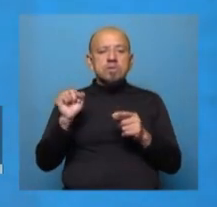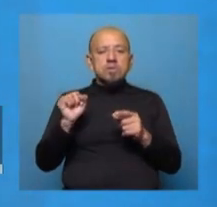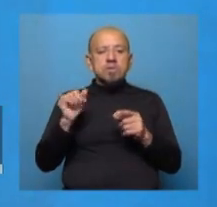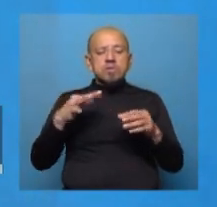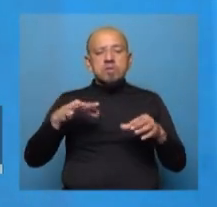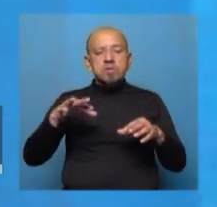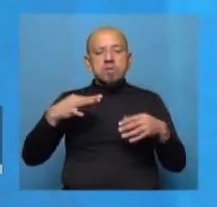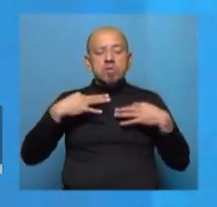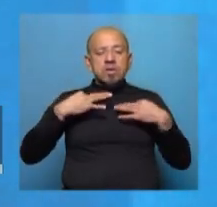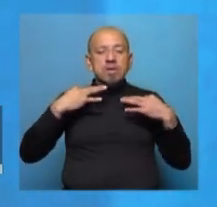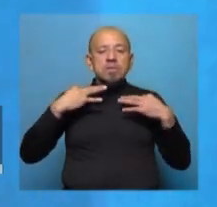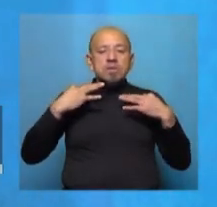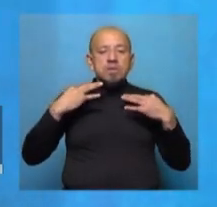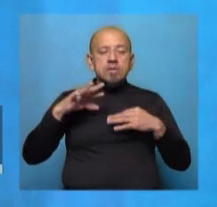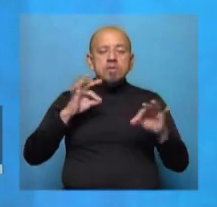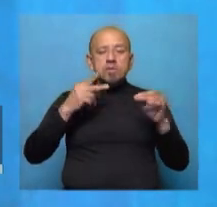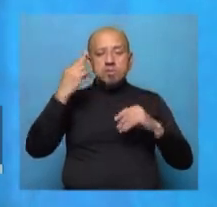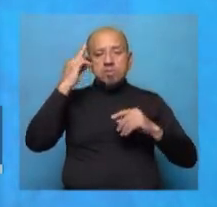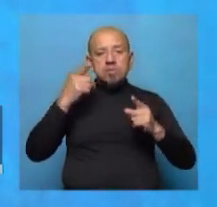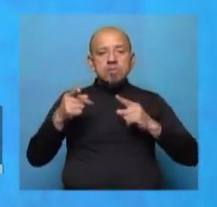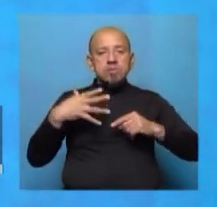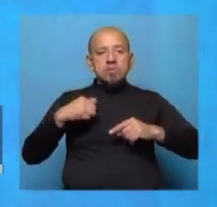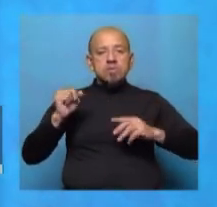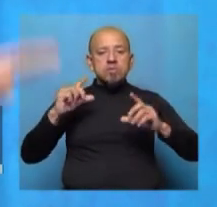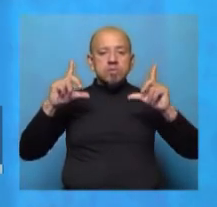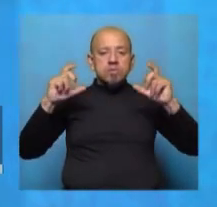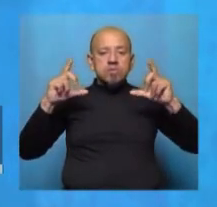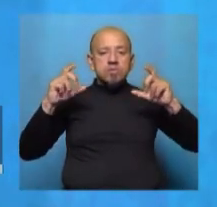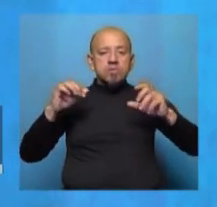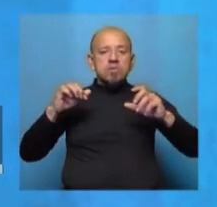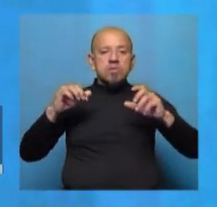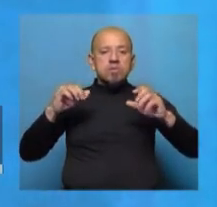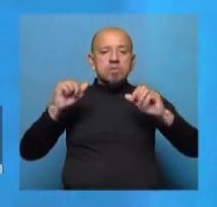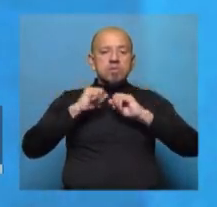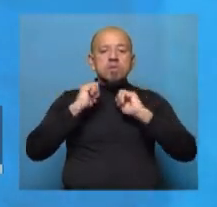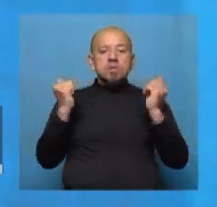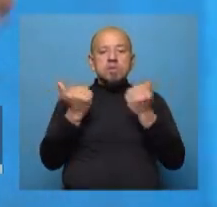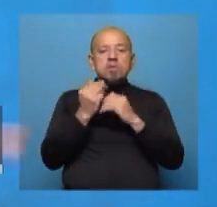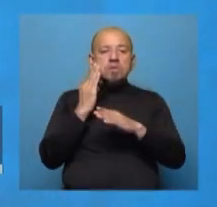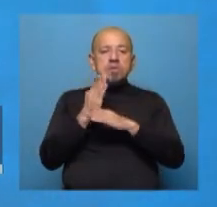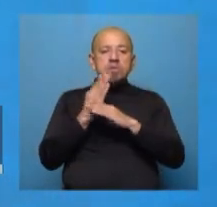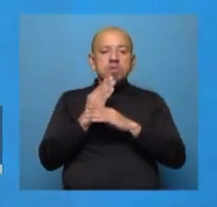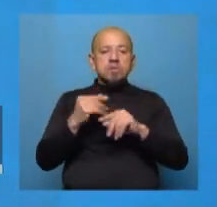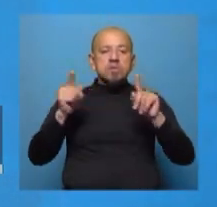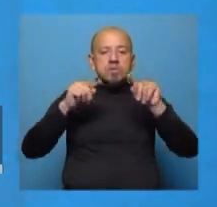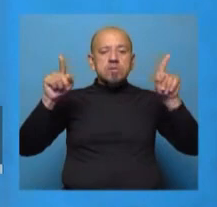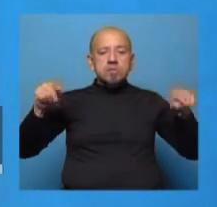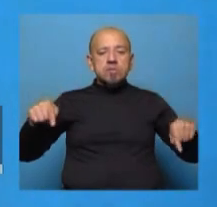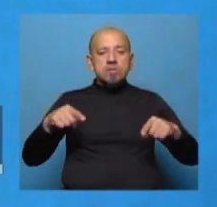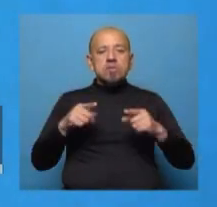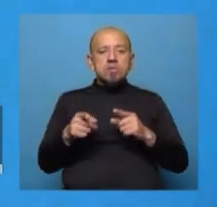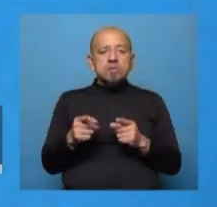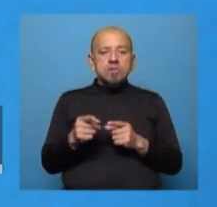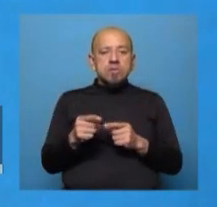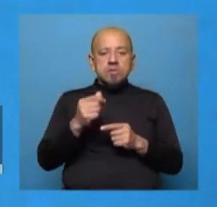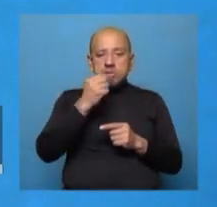de la selección uruguaya y había llevado una foto del Estadio centenario grande y